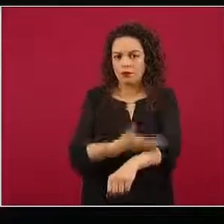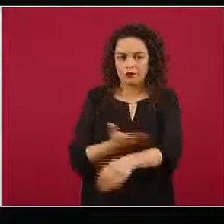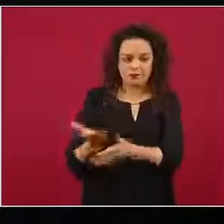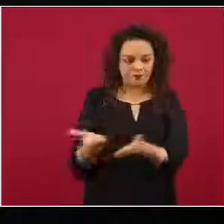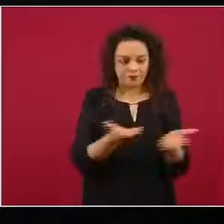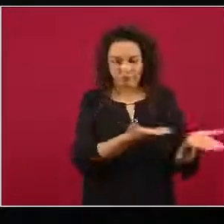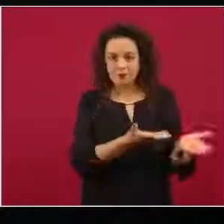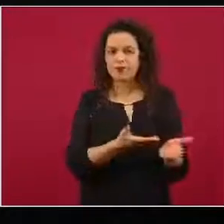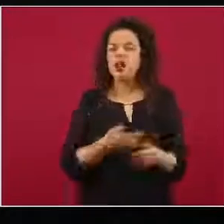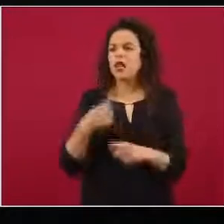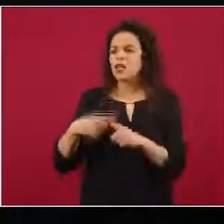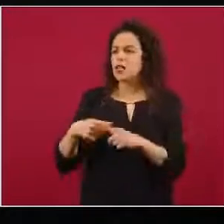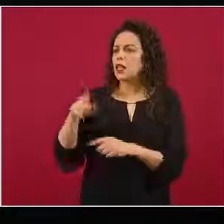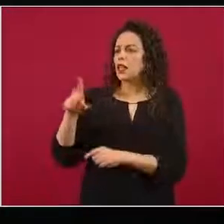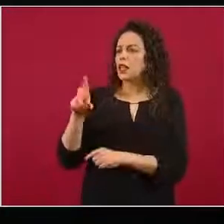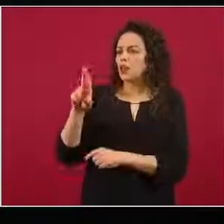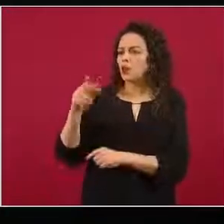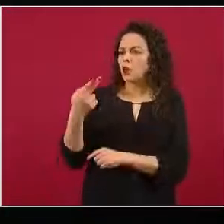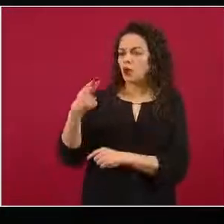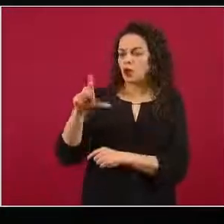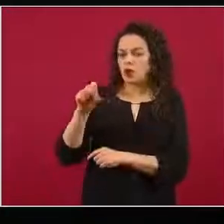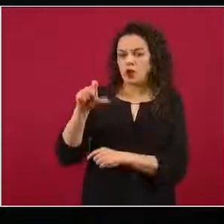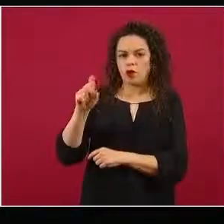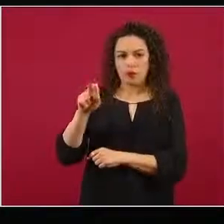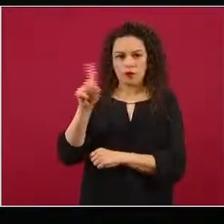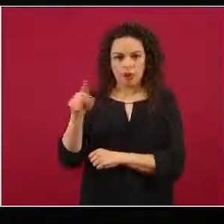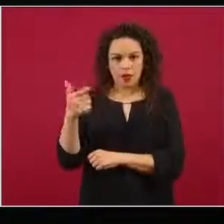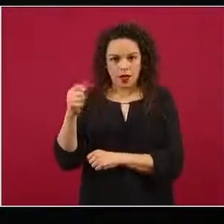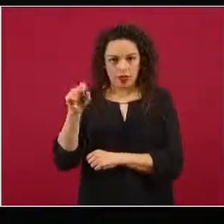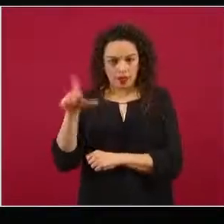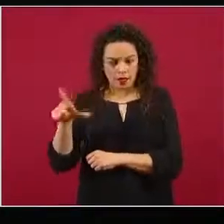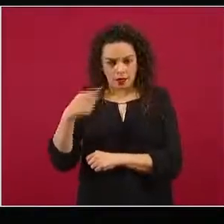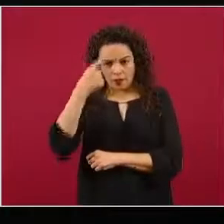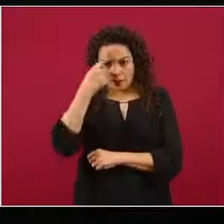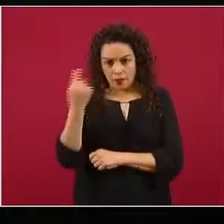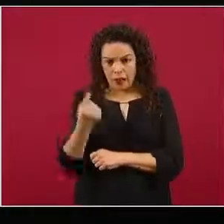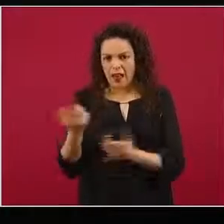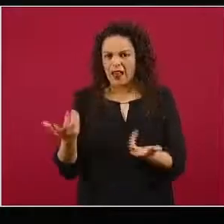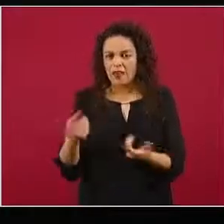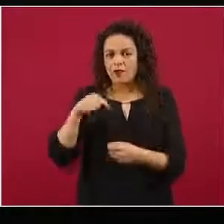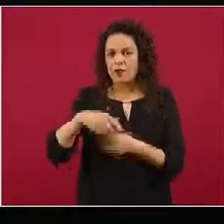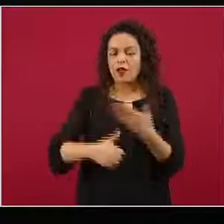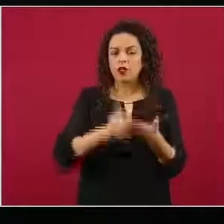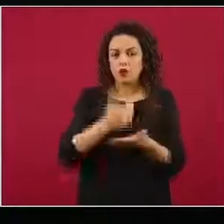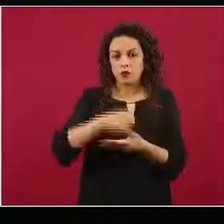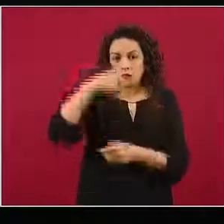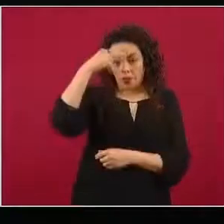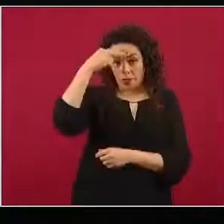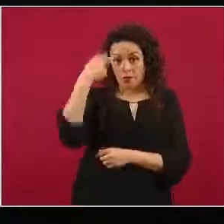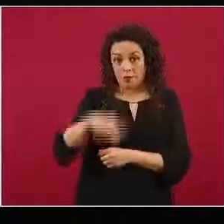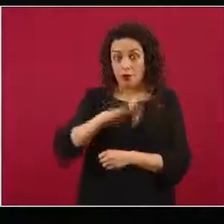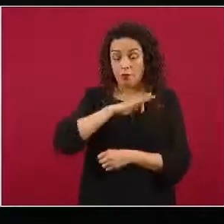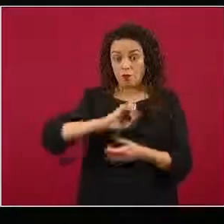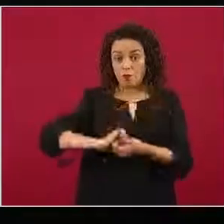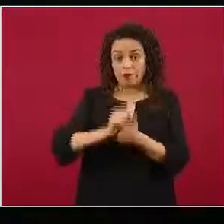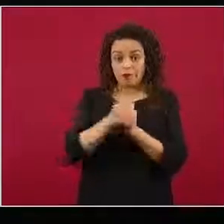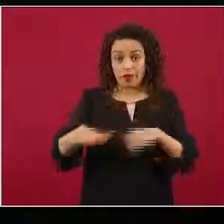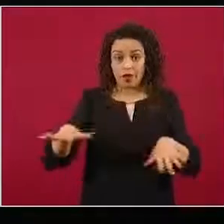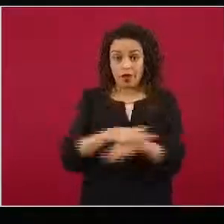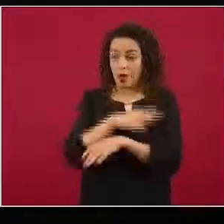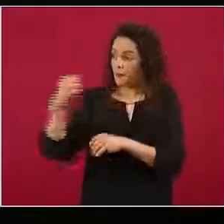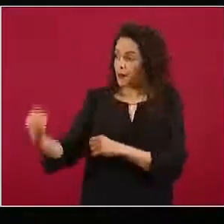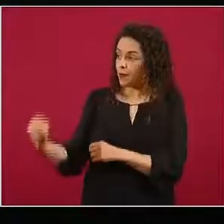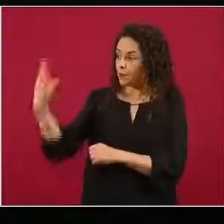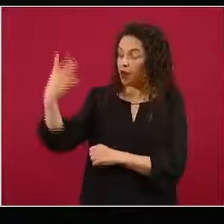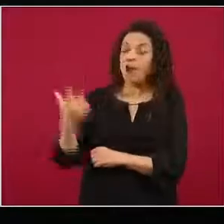al respecto de la posibilidad de que la Ciudad de México, sobre todo, pasara al semáforo rojo, como es el día de hoy